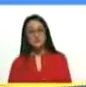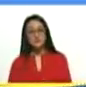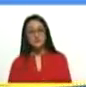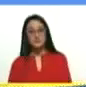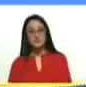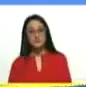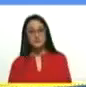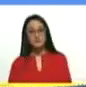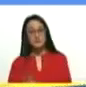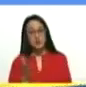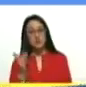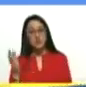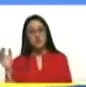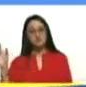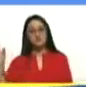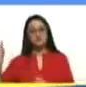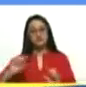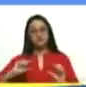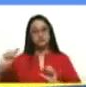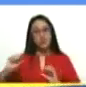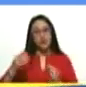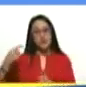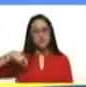Para que ustedes traigan sus inversiones,